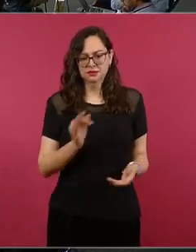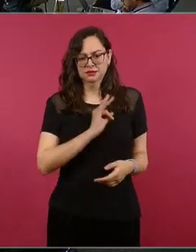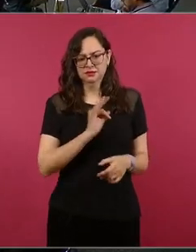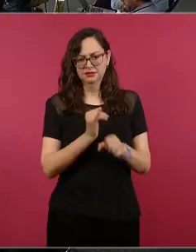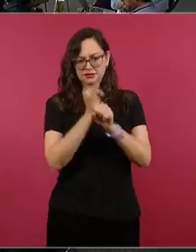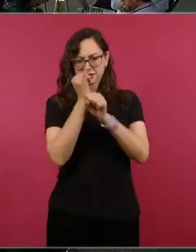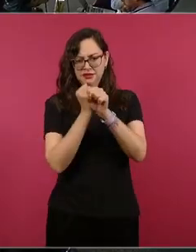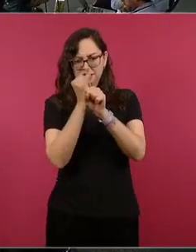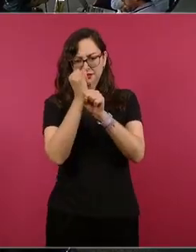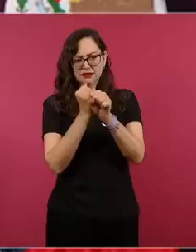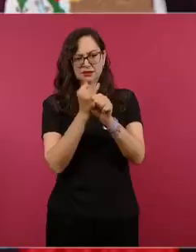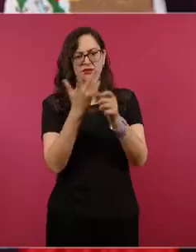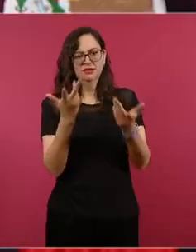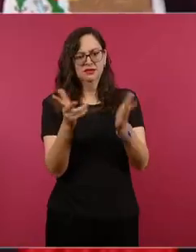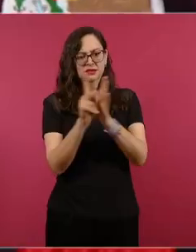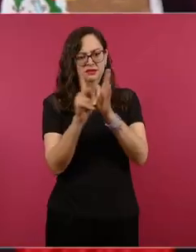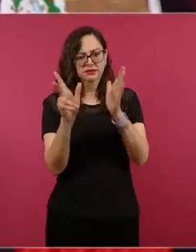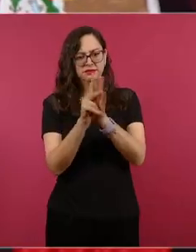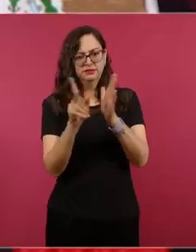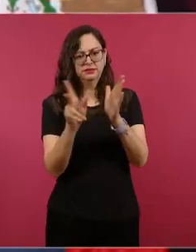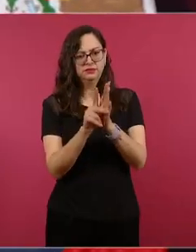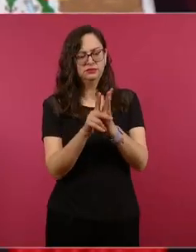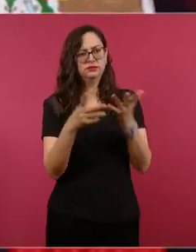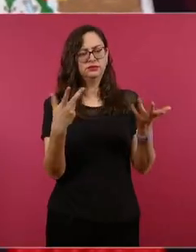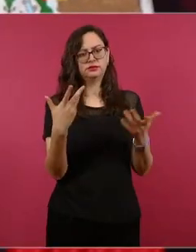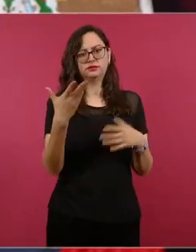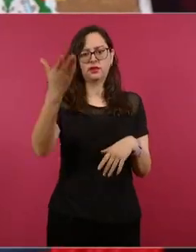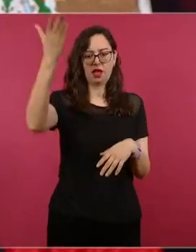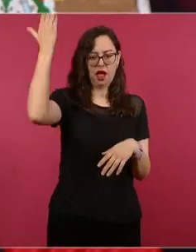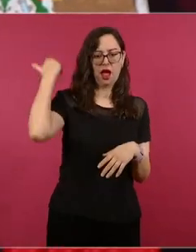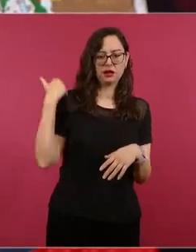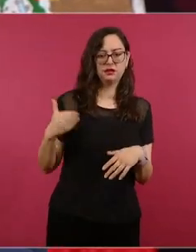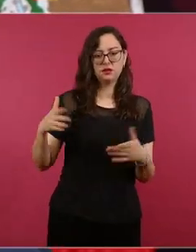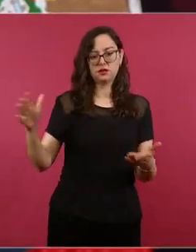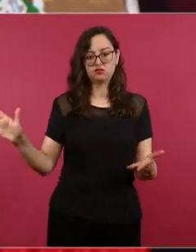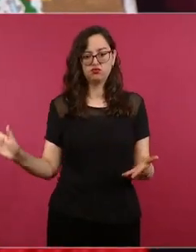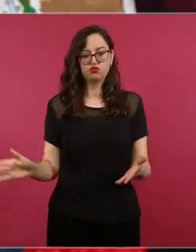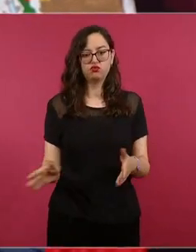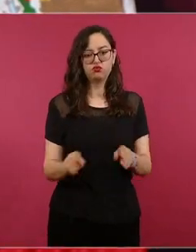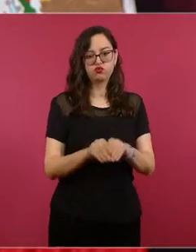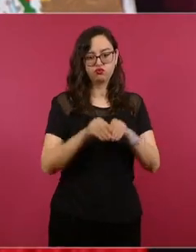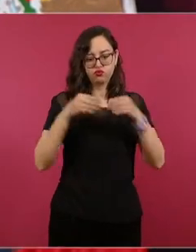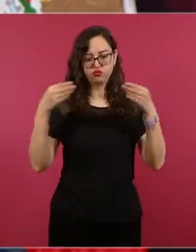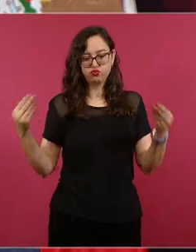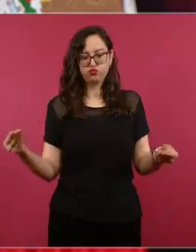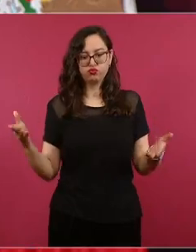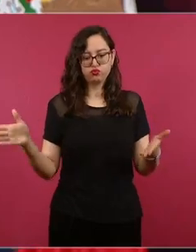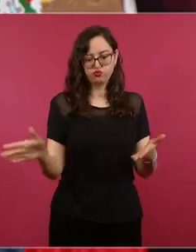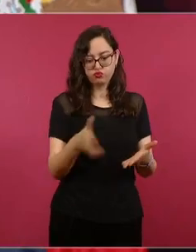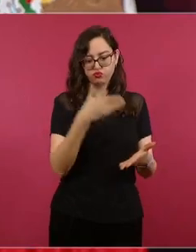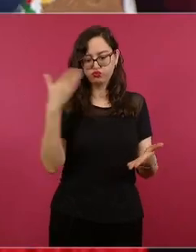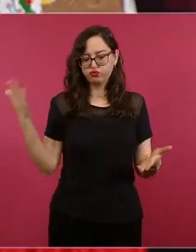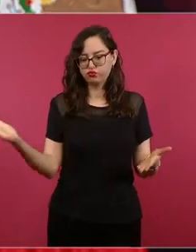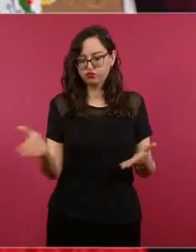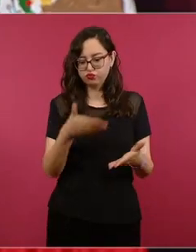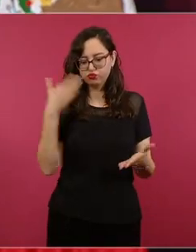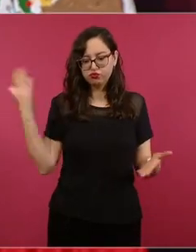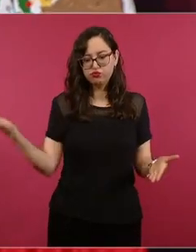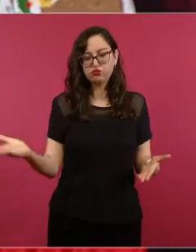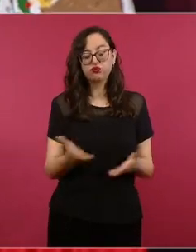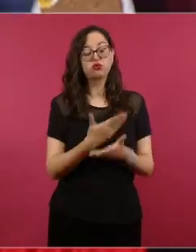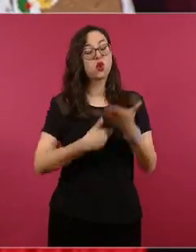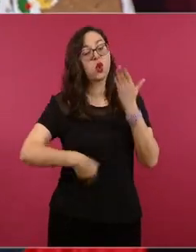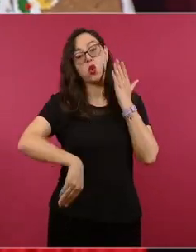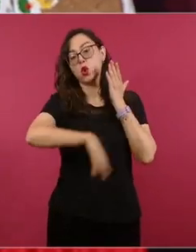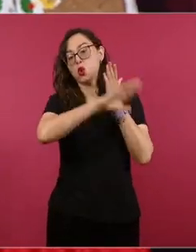una sección de opiniones de lectores, todas en contra de nosotros en el tiempo